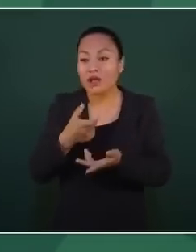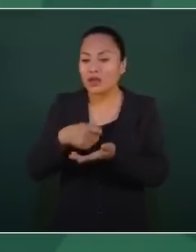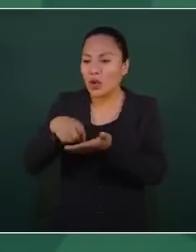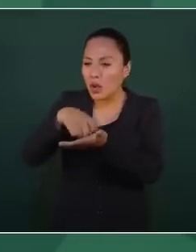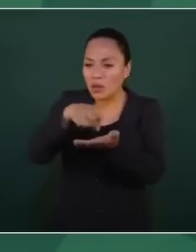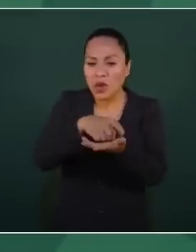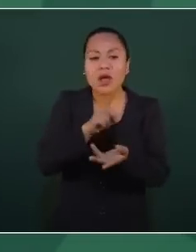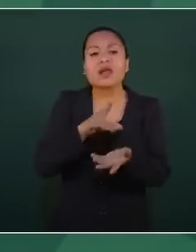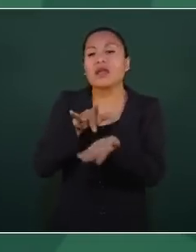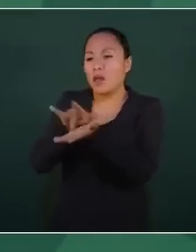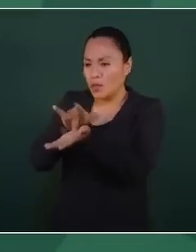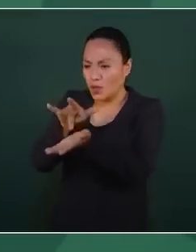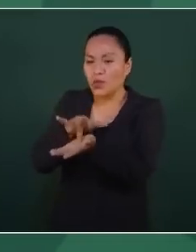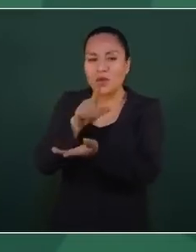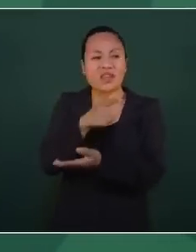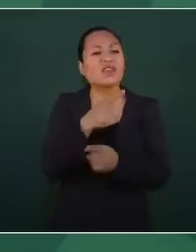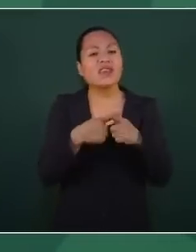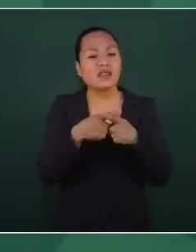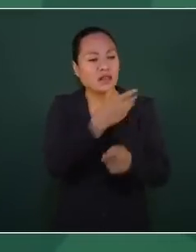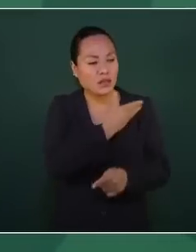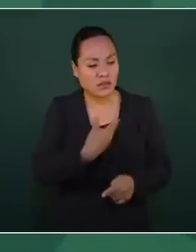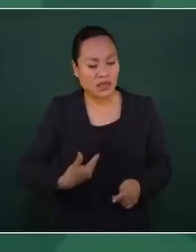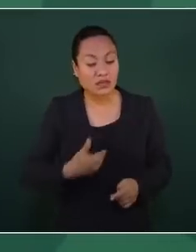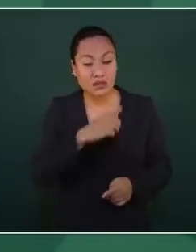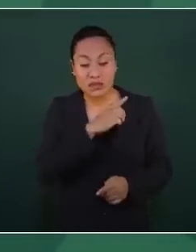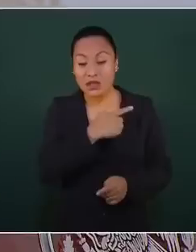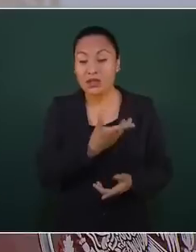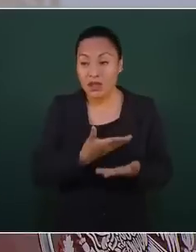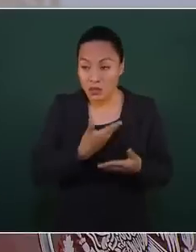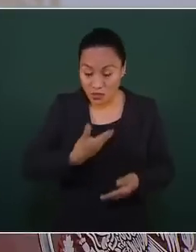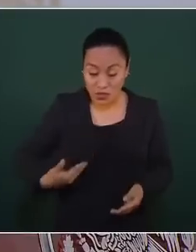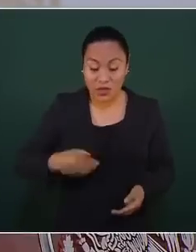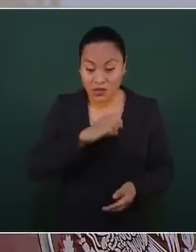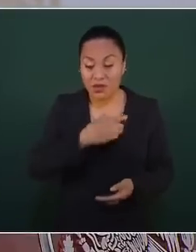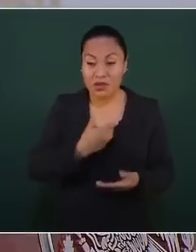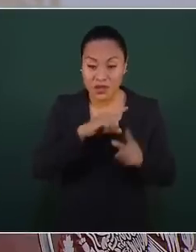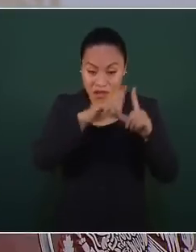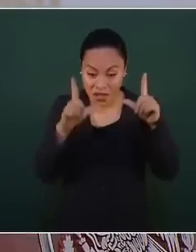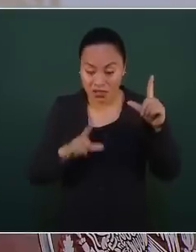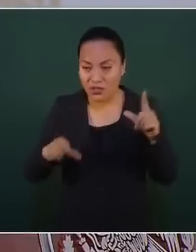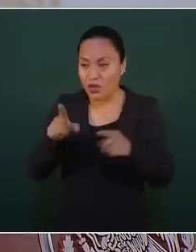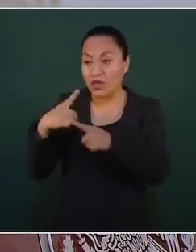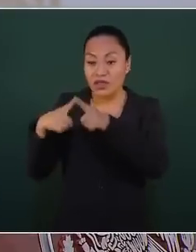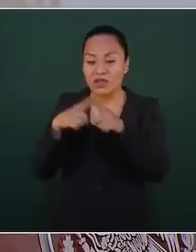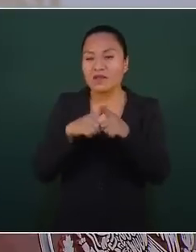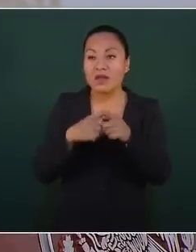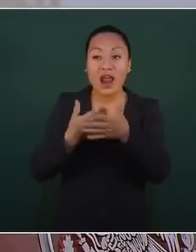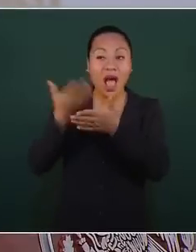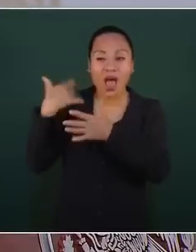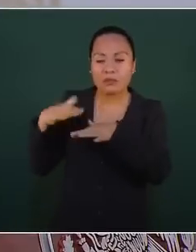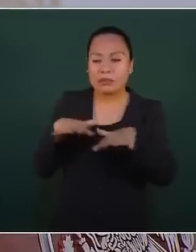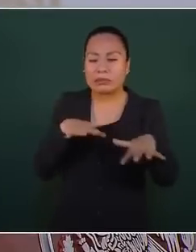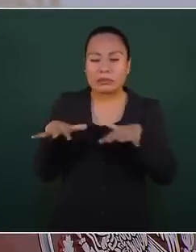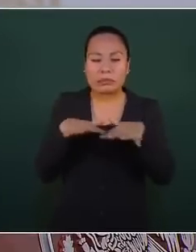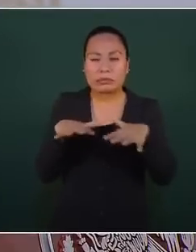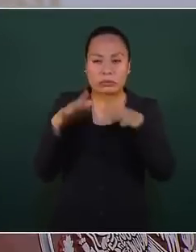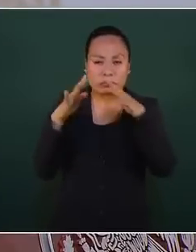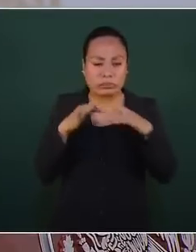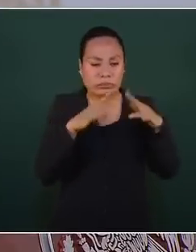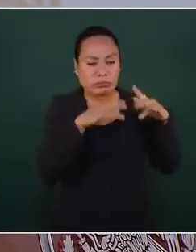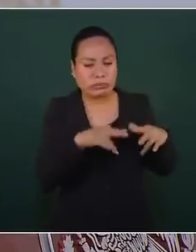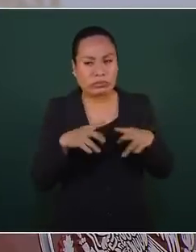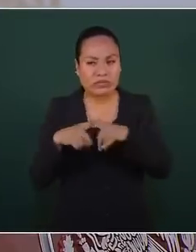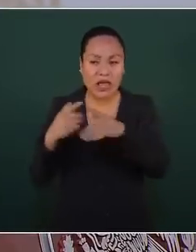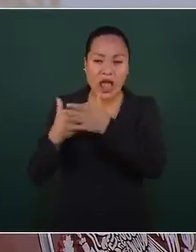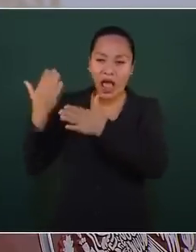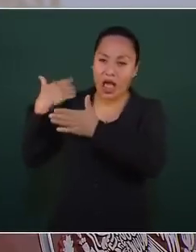dando el gobierno federal a quienes fueron damnificados por los terremotos pasados y también